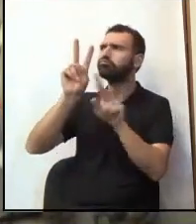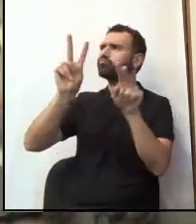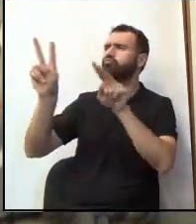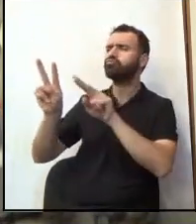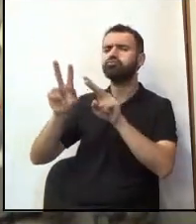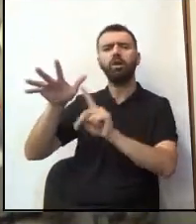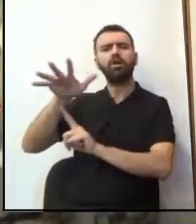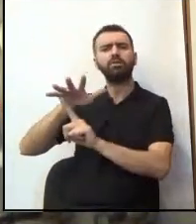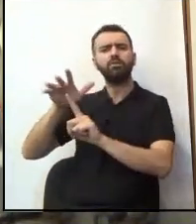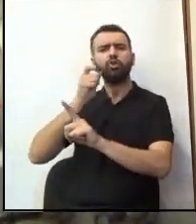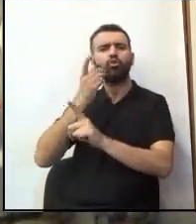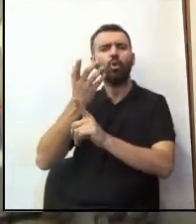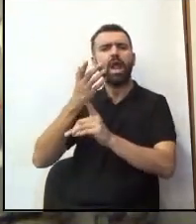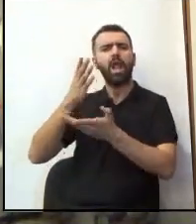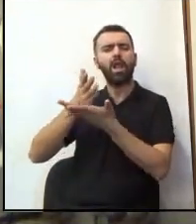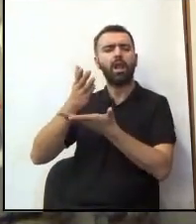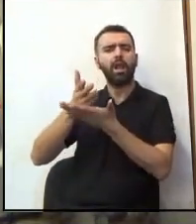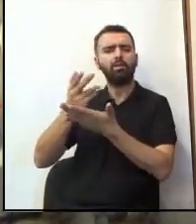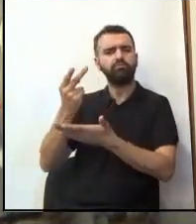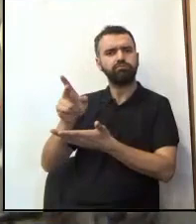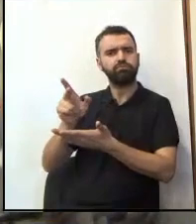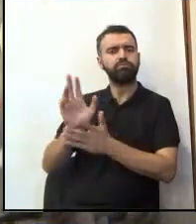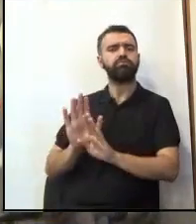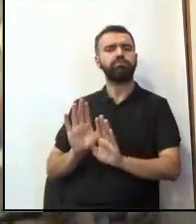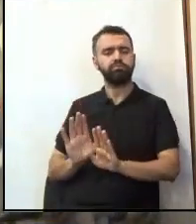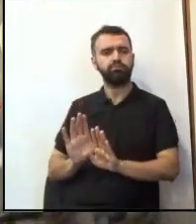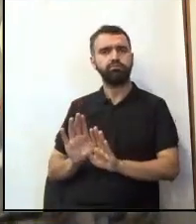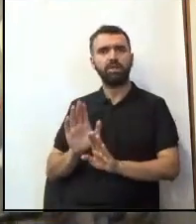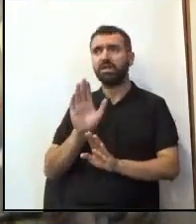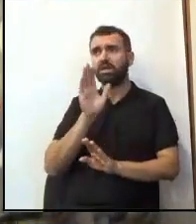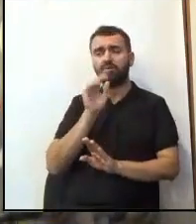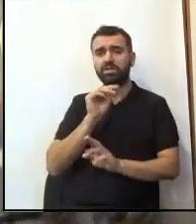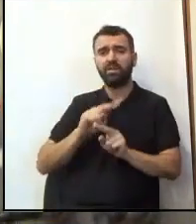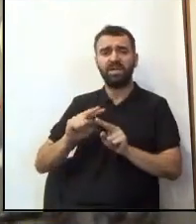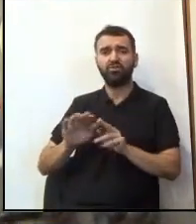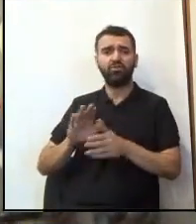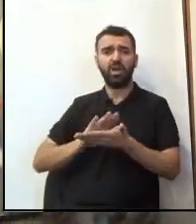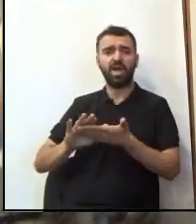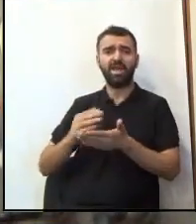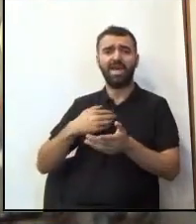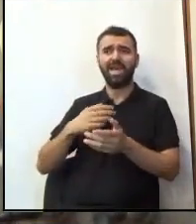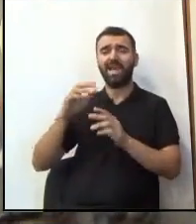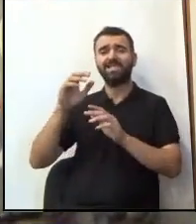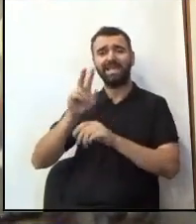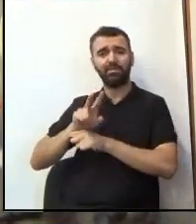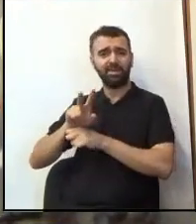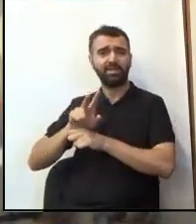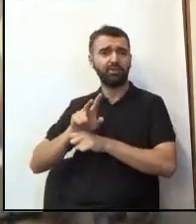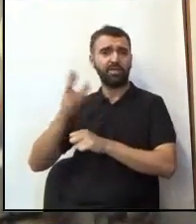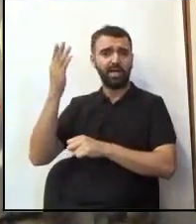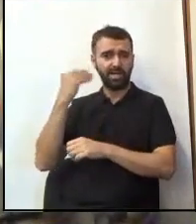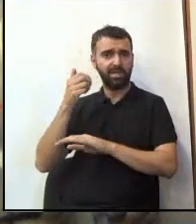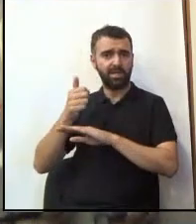que estaba el establecimiento, que no se había hecho nada en las administraciones anteriores,